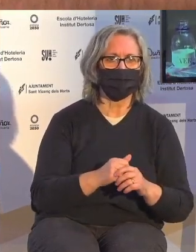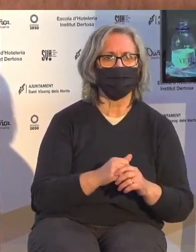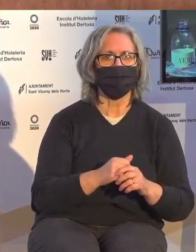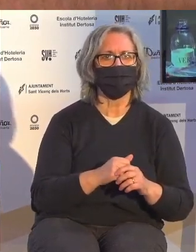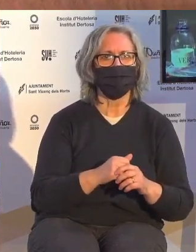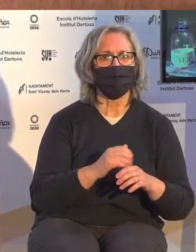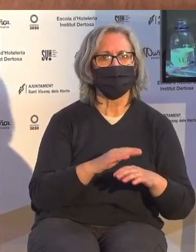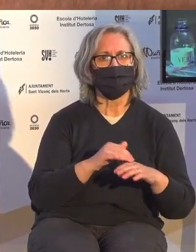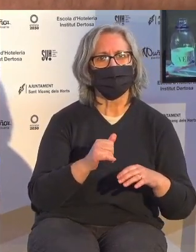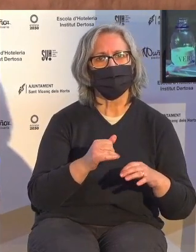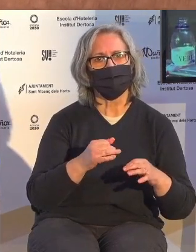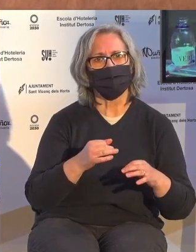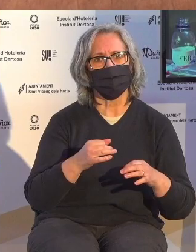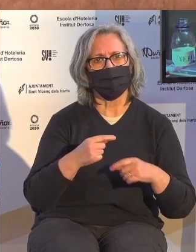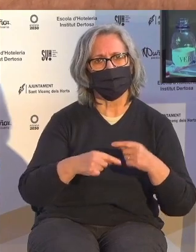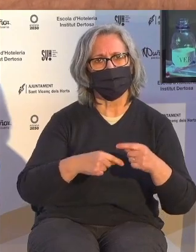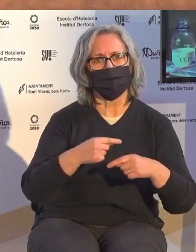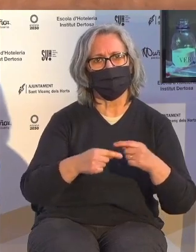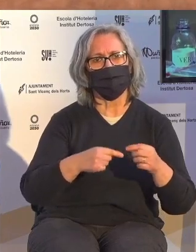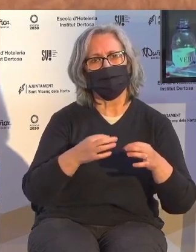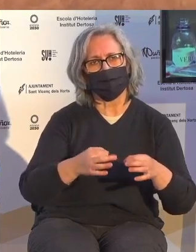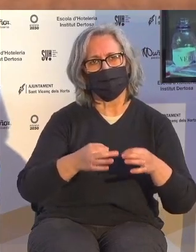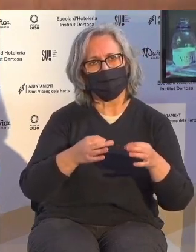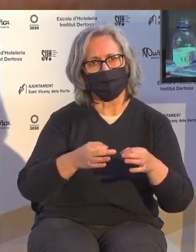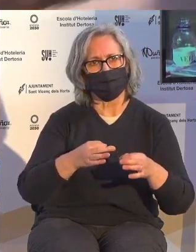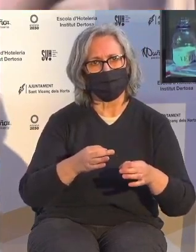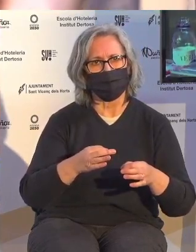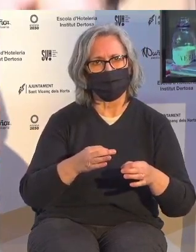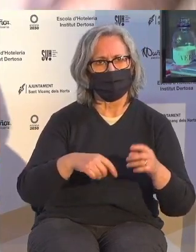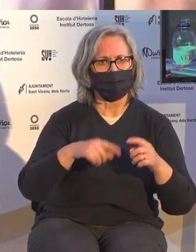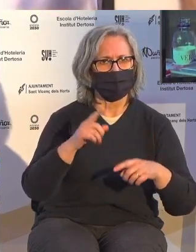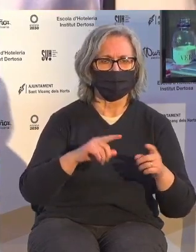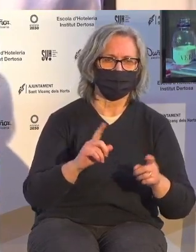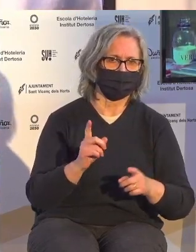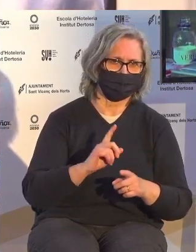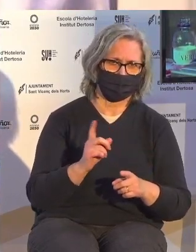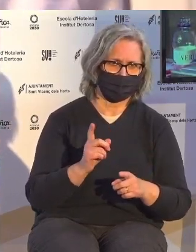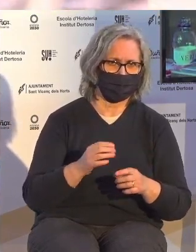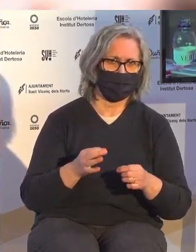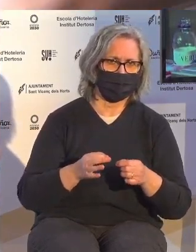todo mentón lo termómetro sería la mejor opción